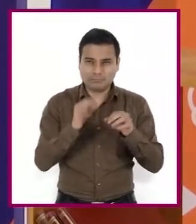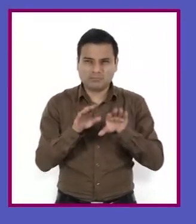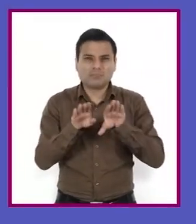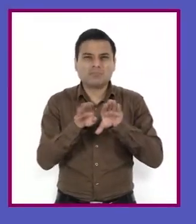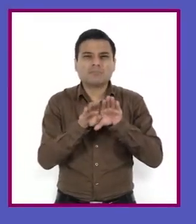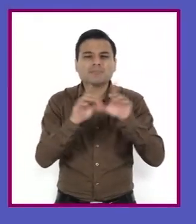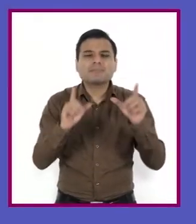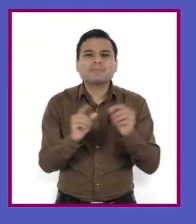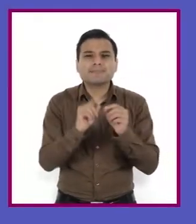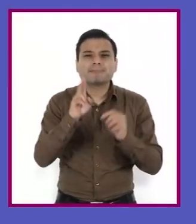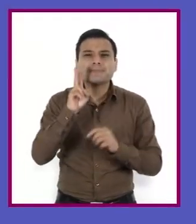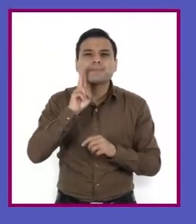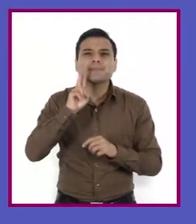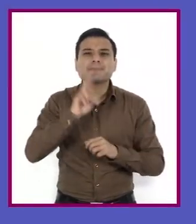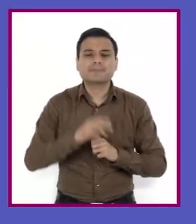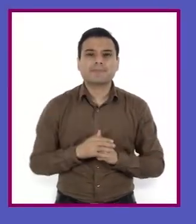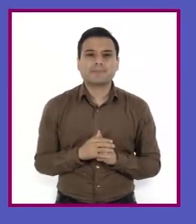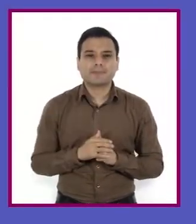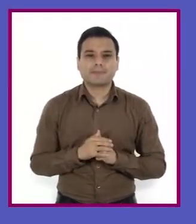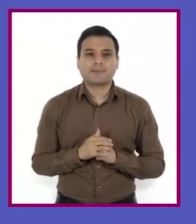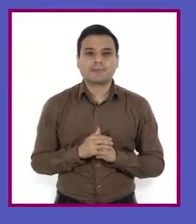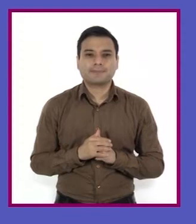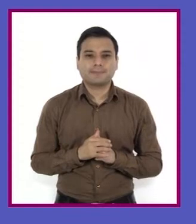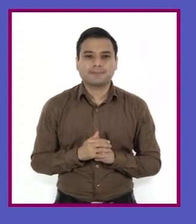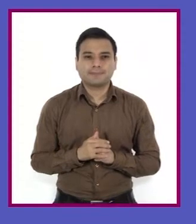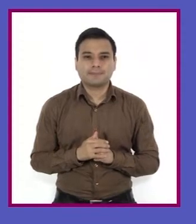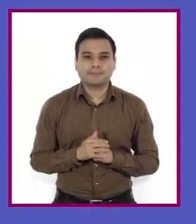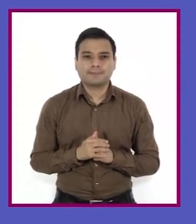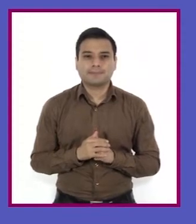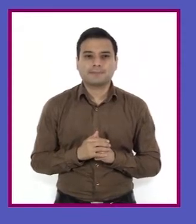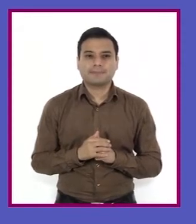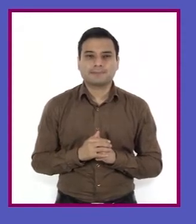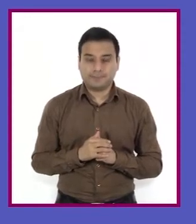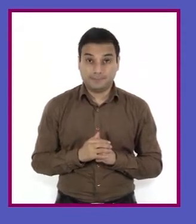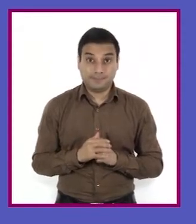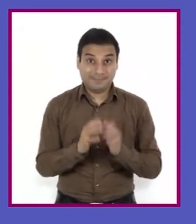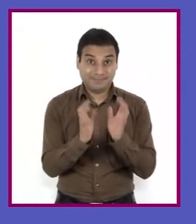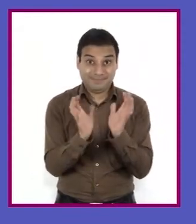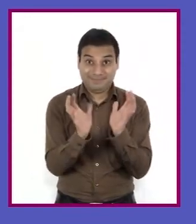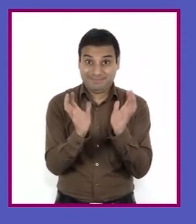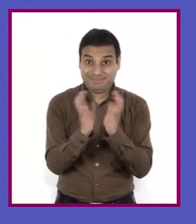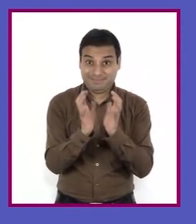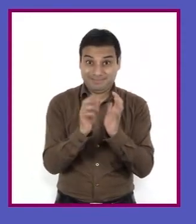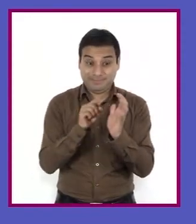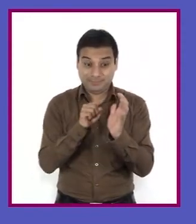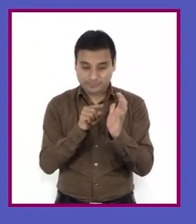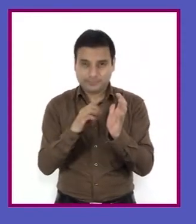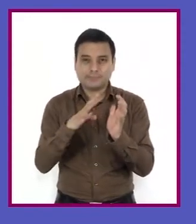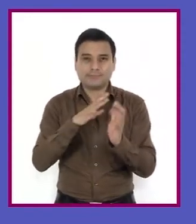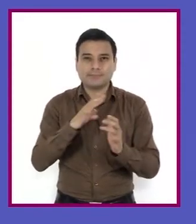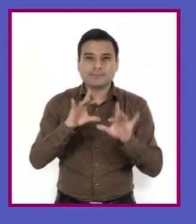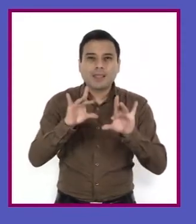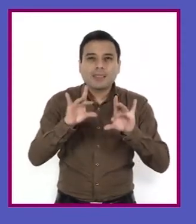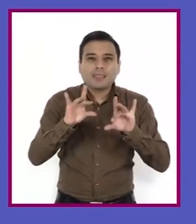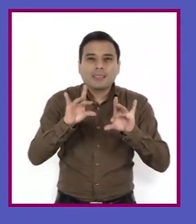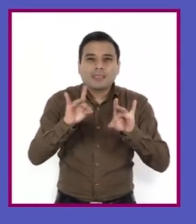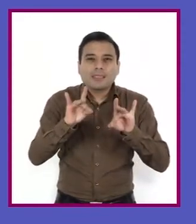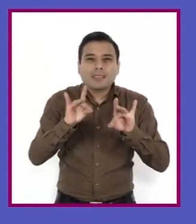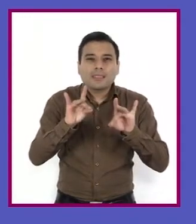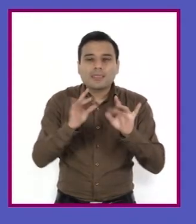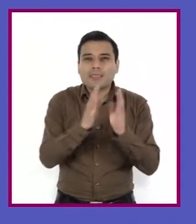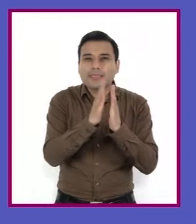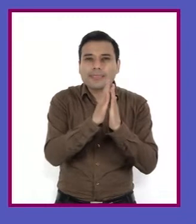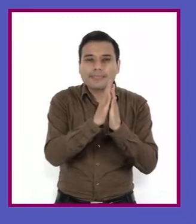resumen. Las hojas han evolucionado en sistemas de trampas, sistemas adhesivos basados en glándulas